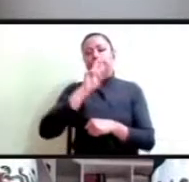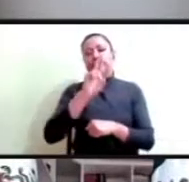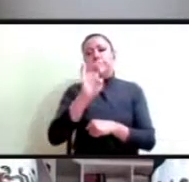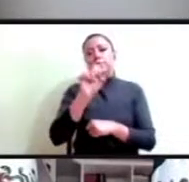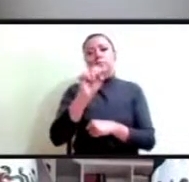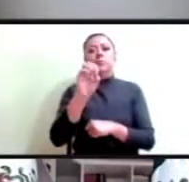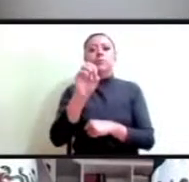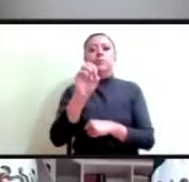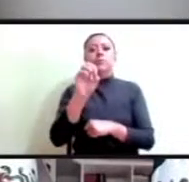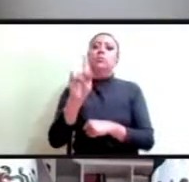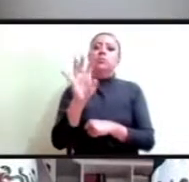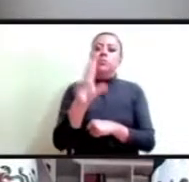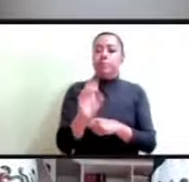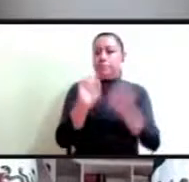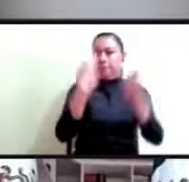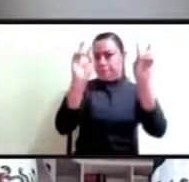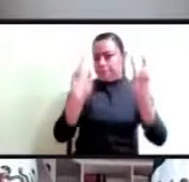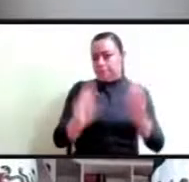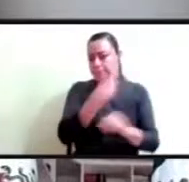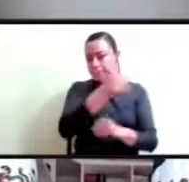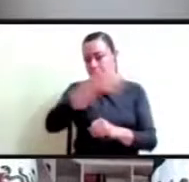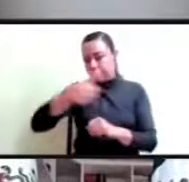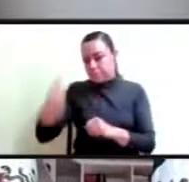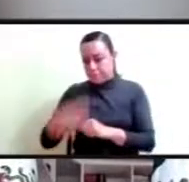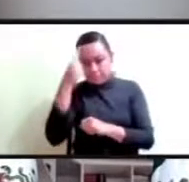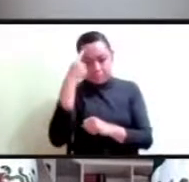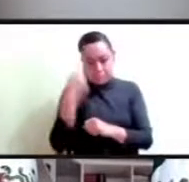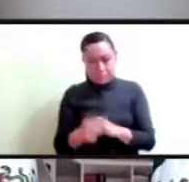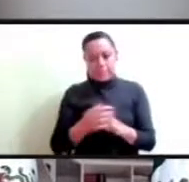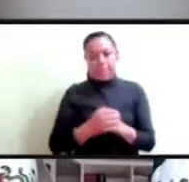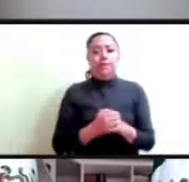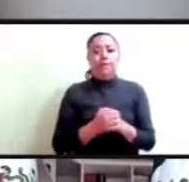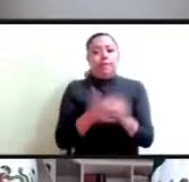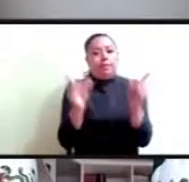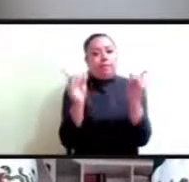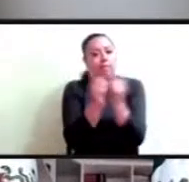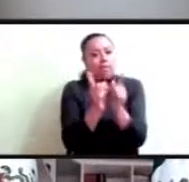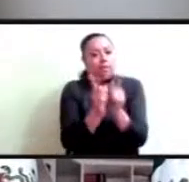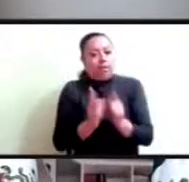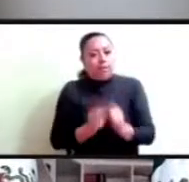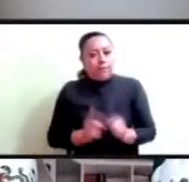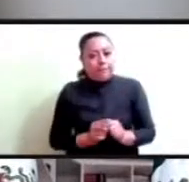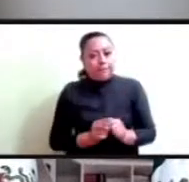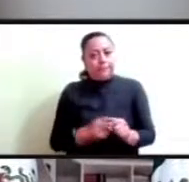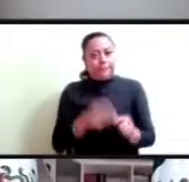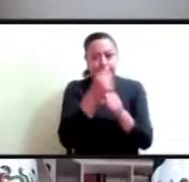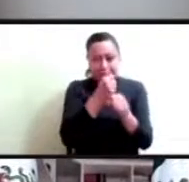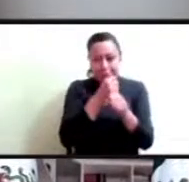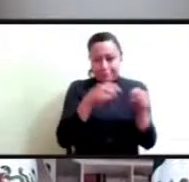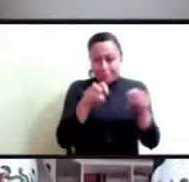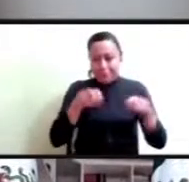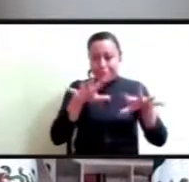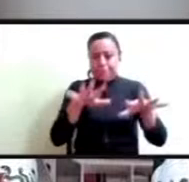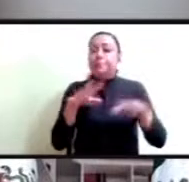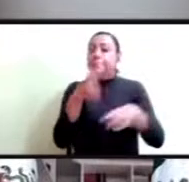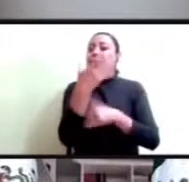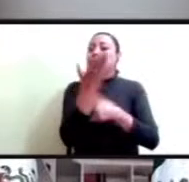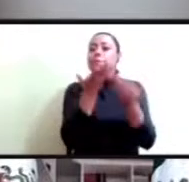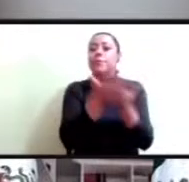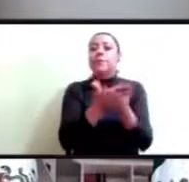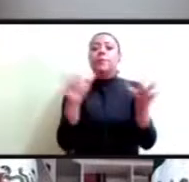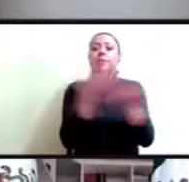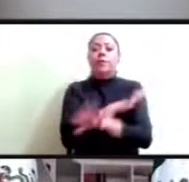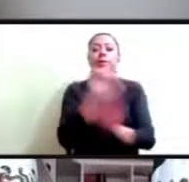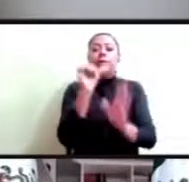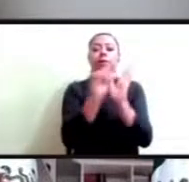asunto con la finalidad de economizar la práctica parlamentaria. Es por ello que se propone la modificación al artículo